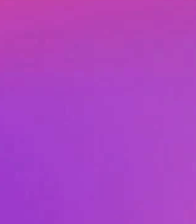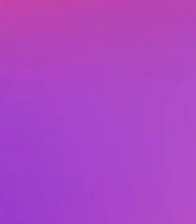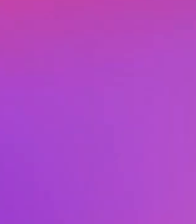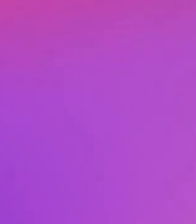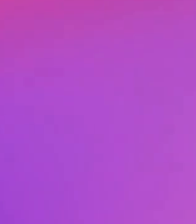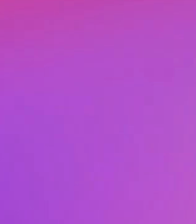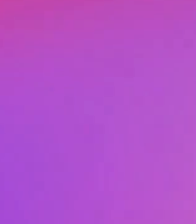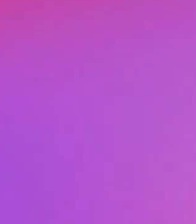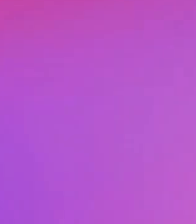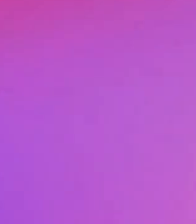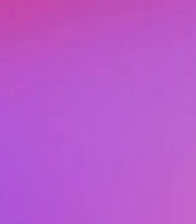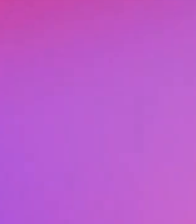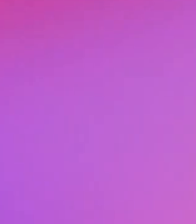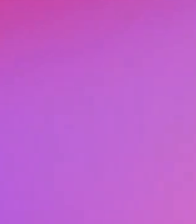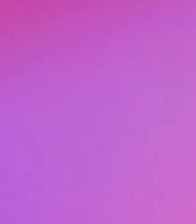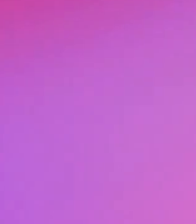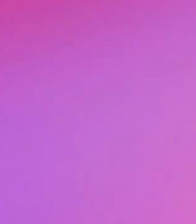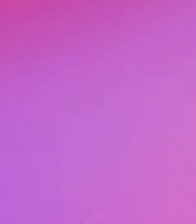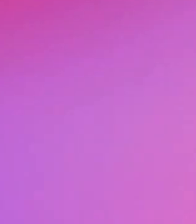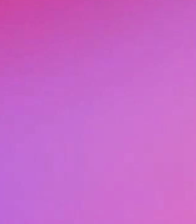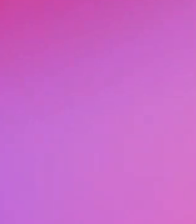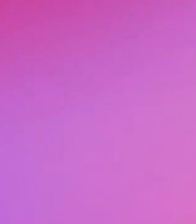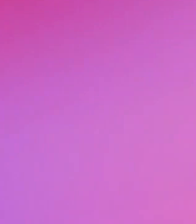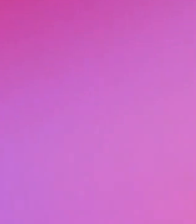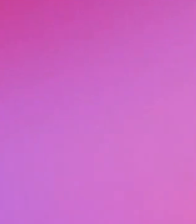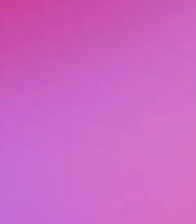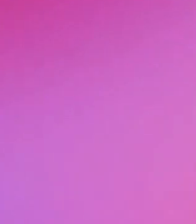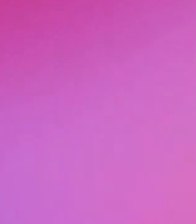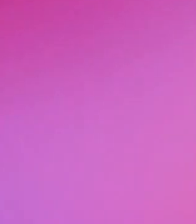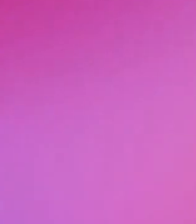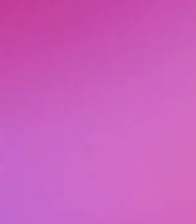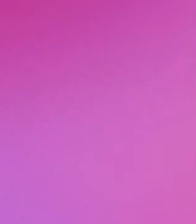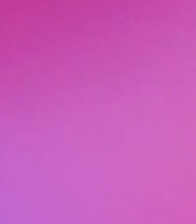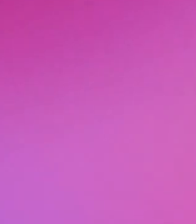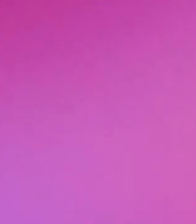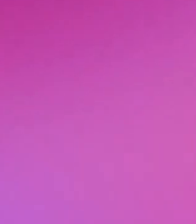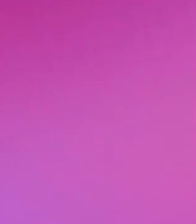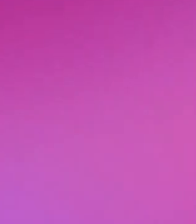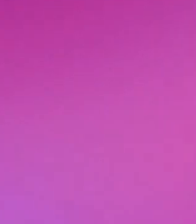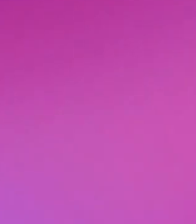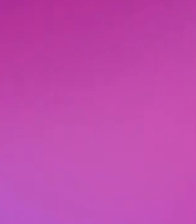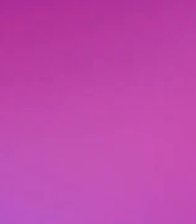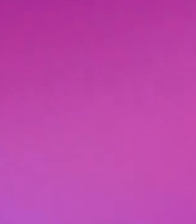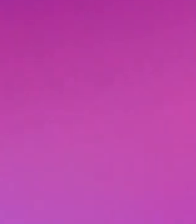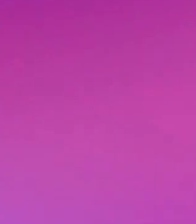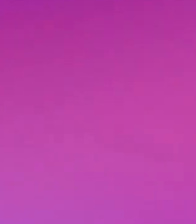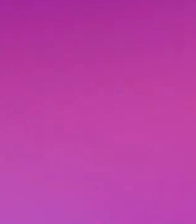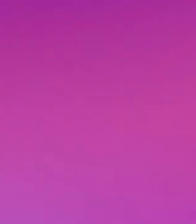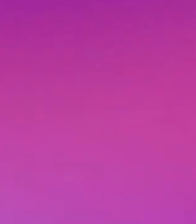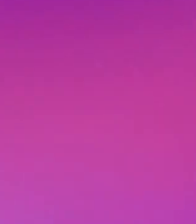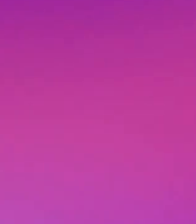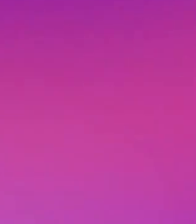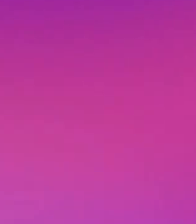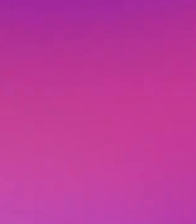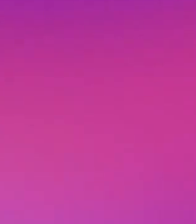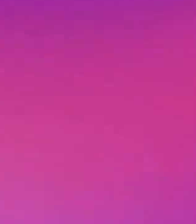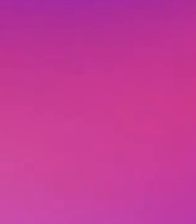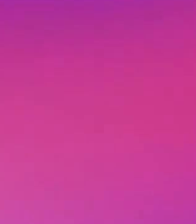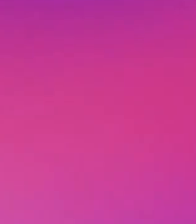Si requieres consultar los libros de texto en versión digital, recuerda que los puedes encontrar en la página